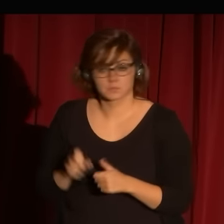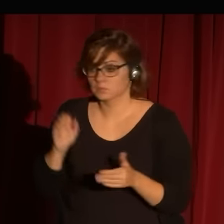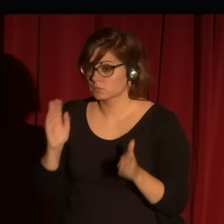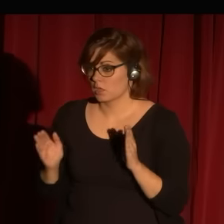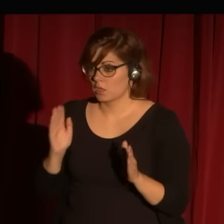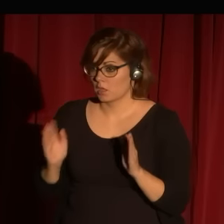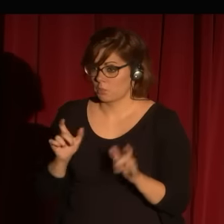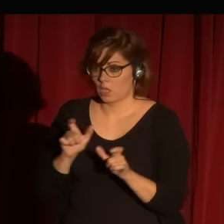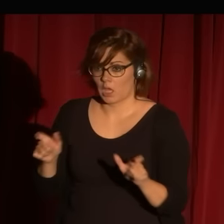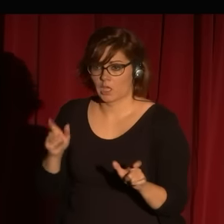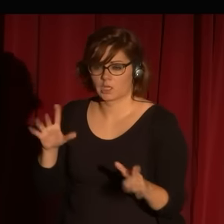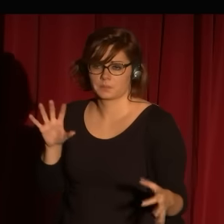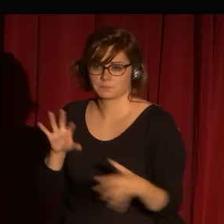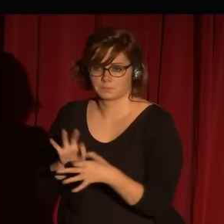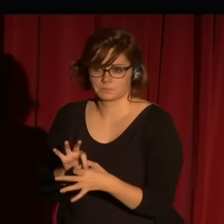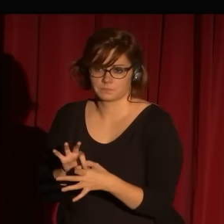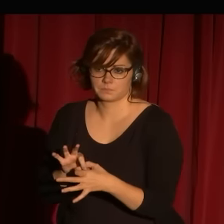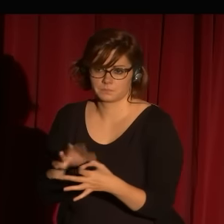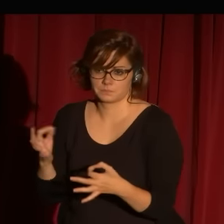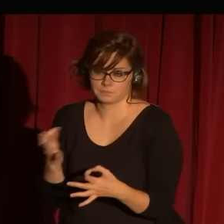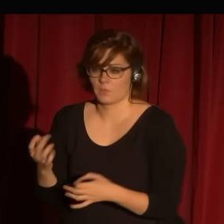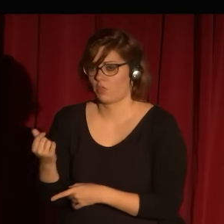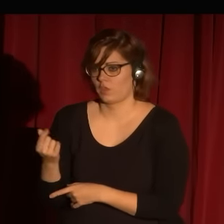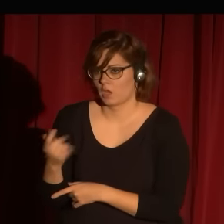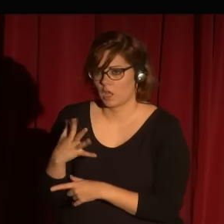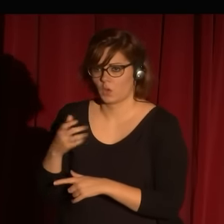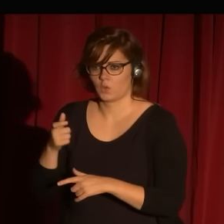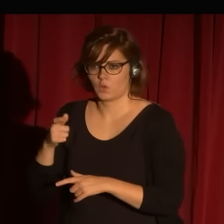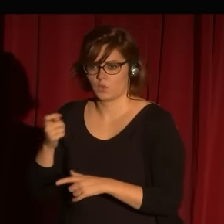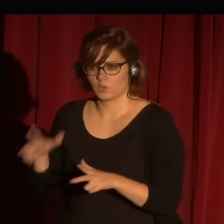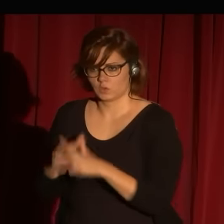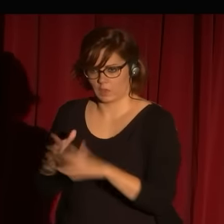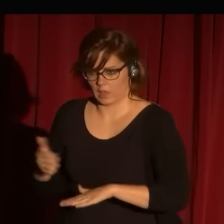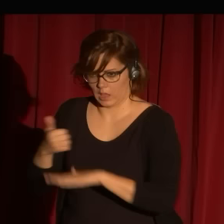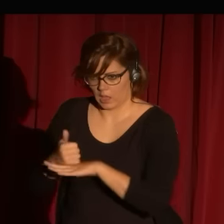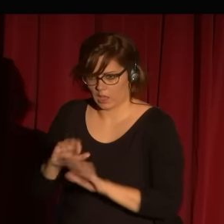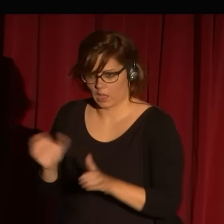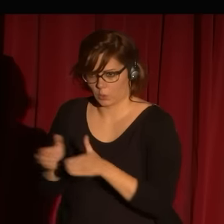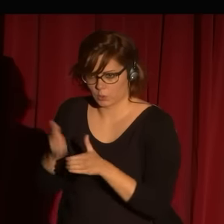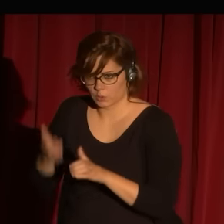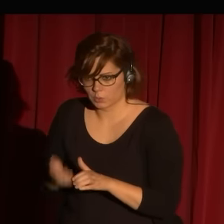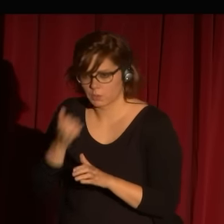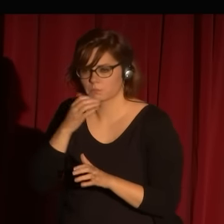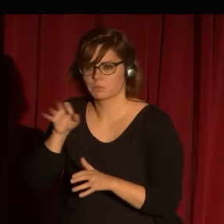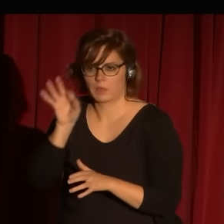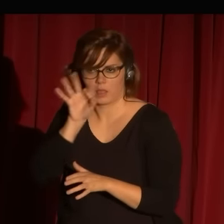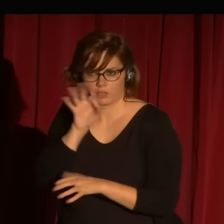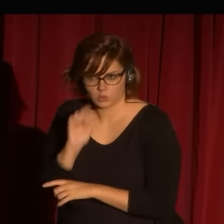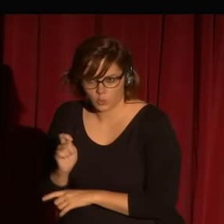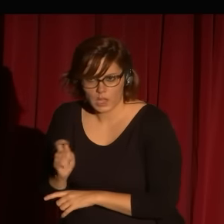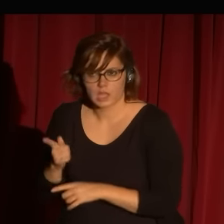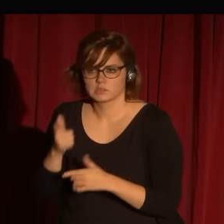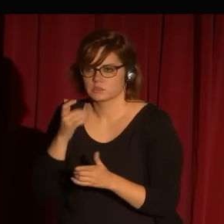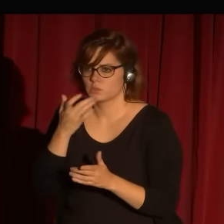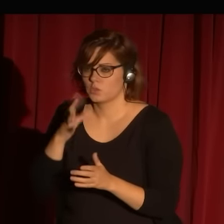hubiesen asociado con dinero con posición social con condición aceitunas probablemente